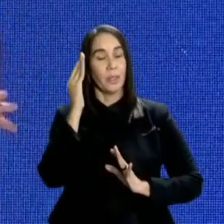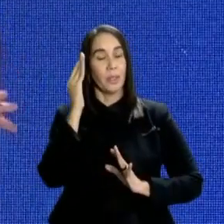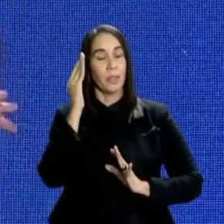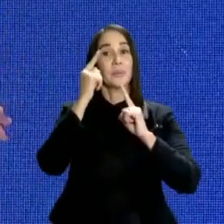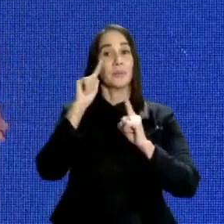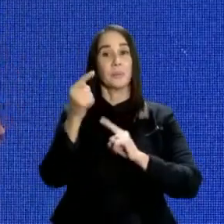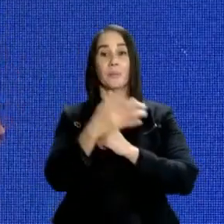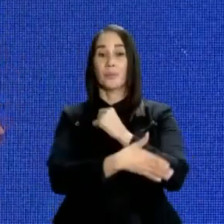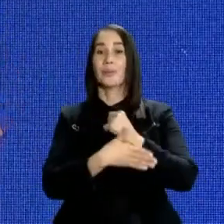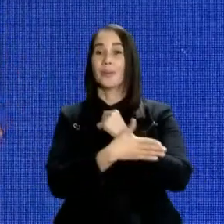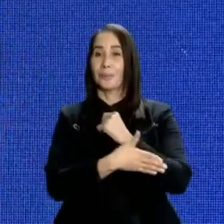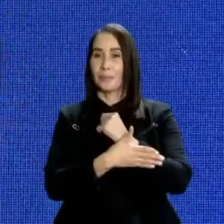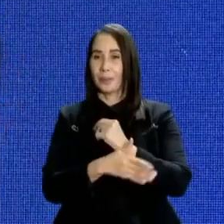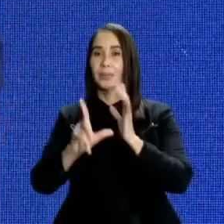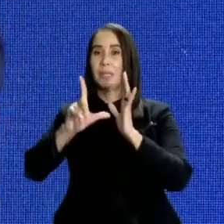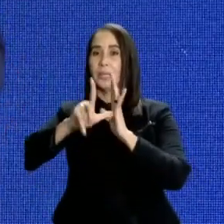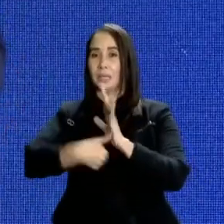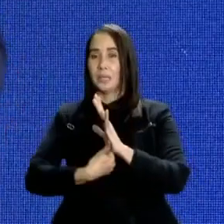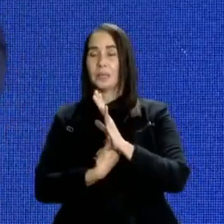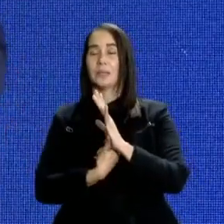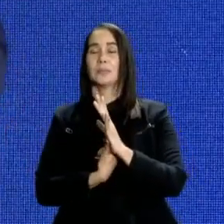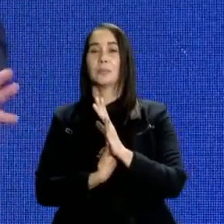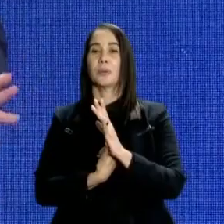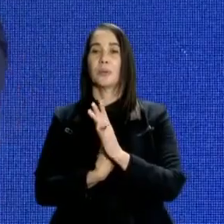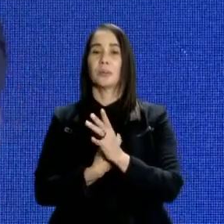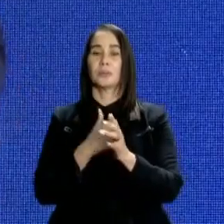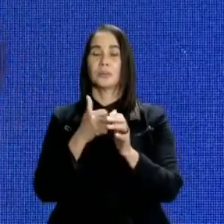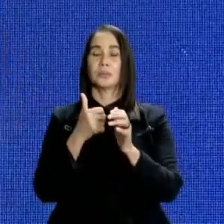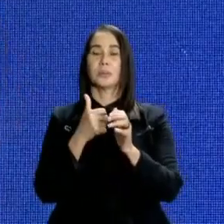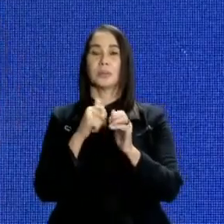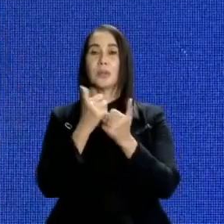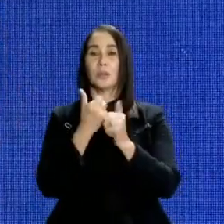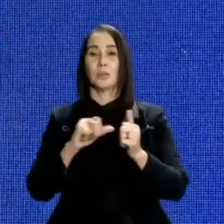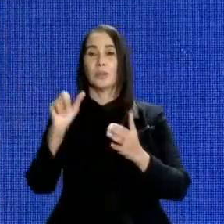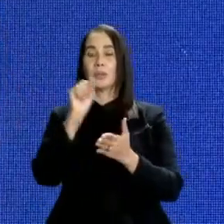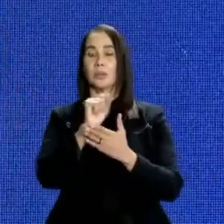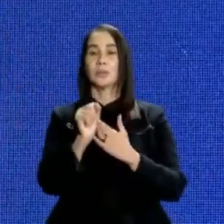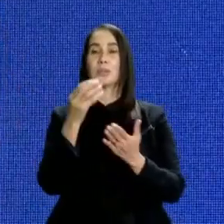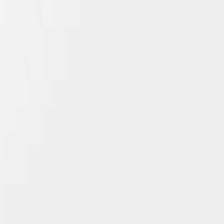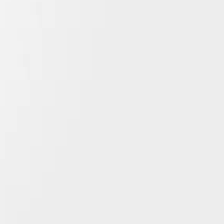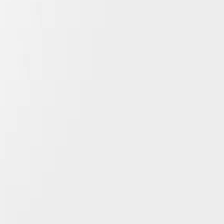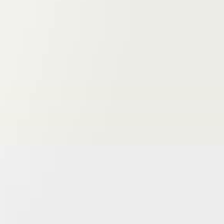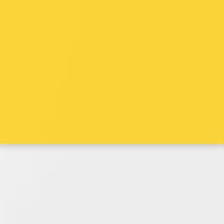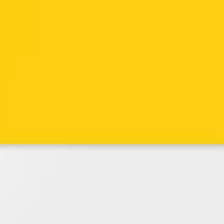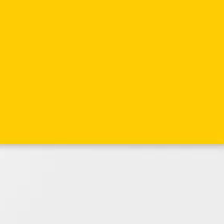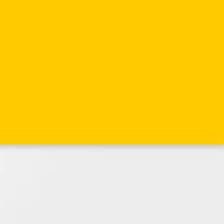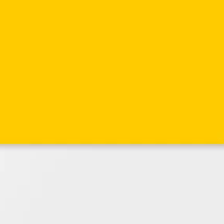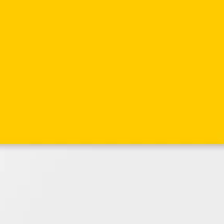en el país y después también en cualquier situación económica.